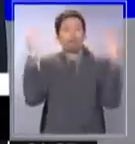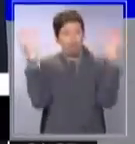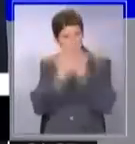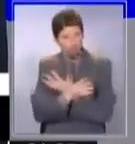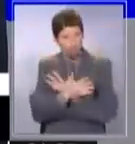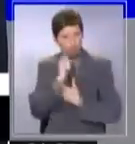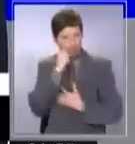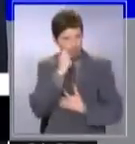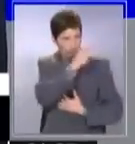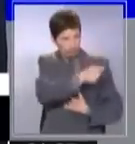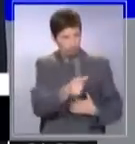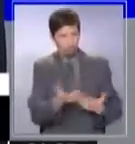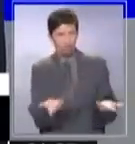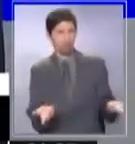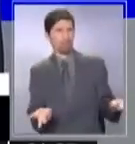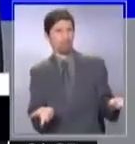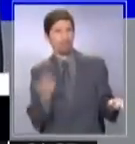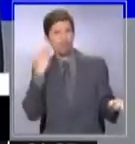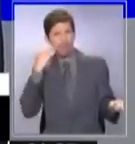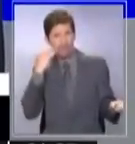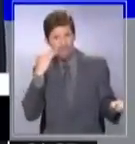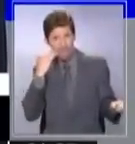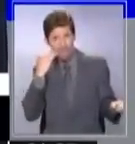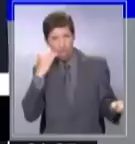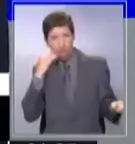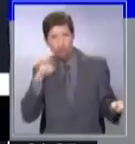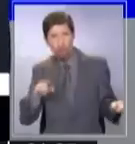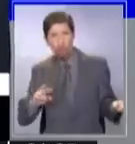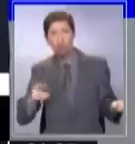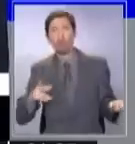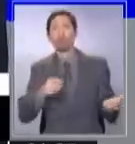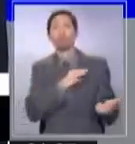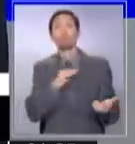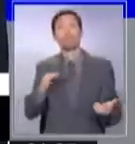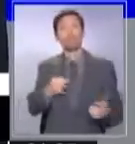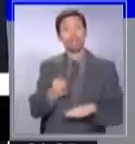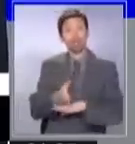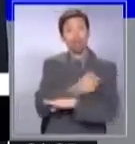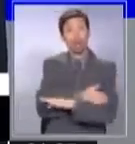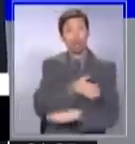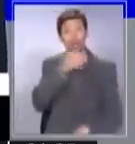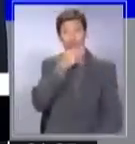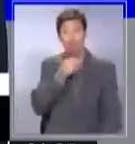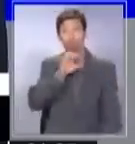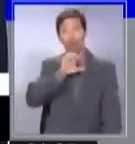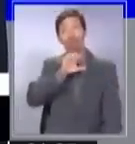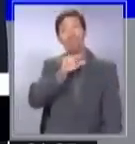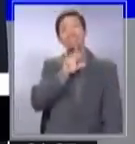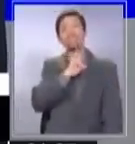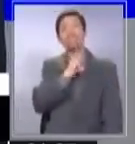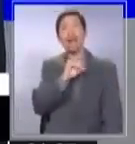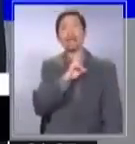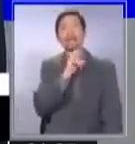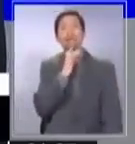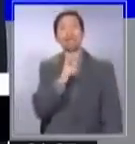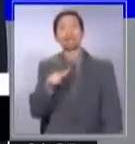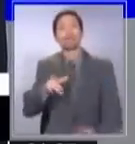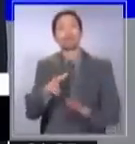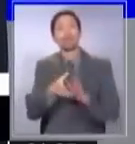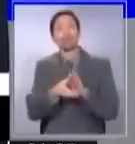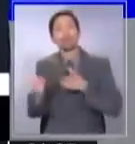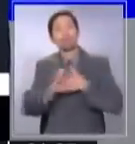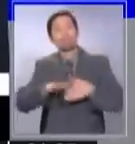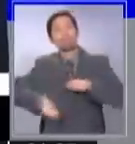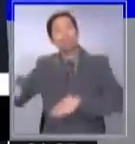delante significa Exactamente lo contrario de lo que dijo el ministro izaguirre hace algún tiempo quitarle los patines a uno para bajarlos para que los